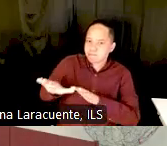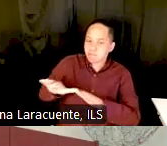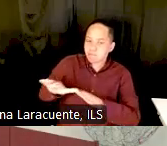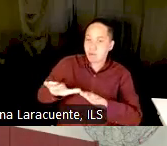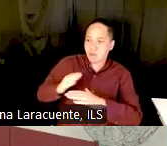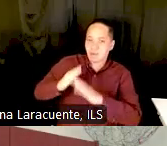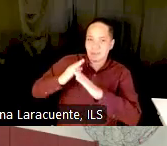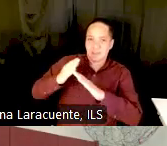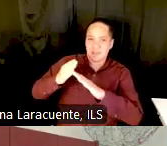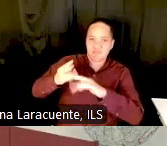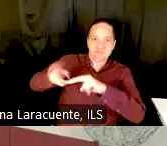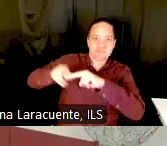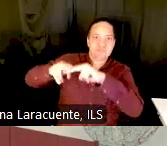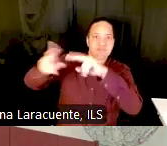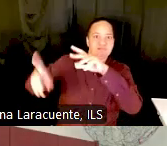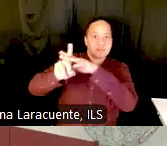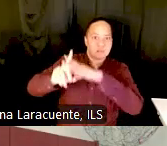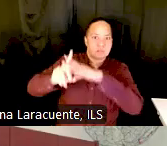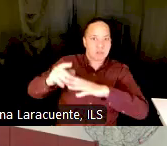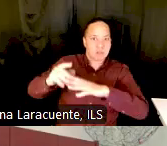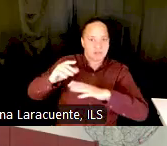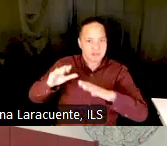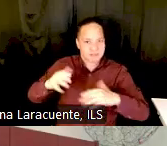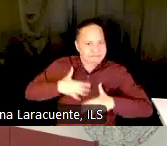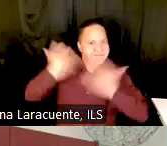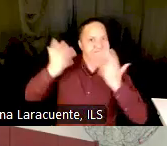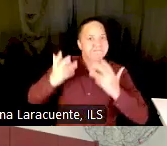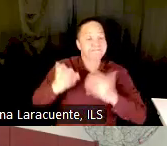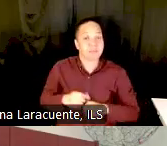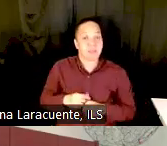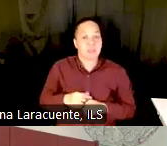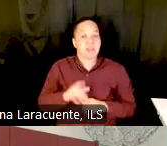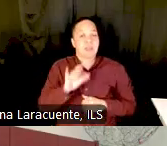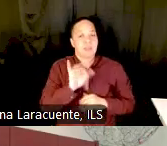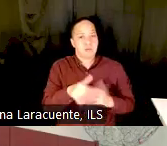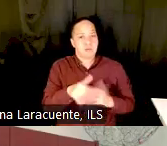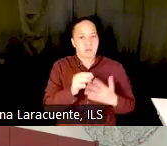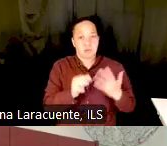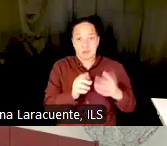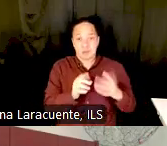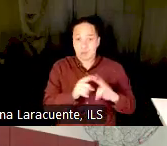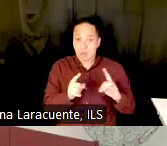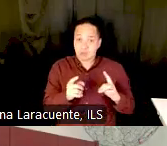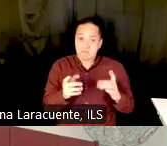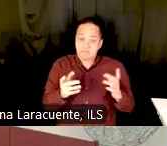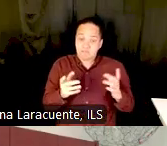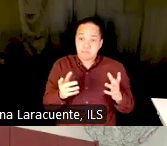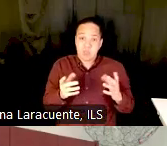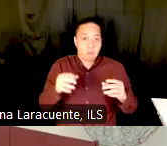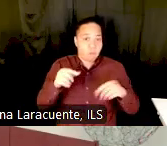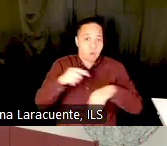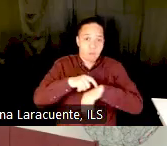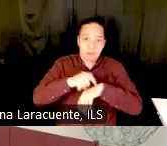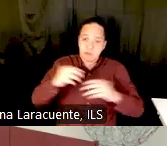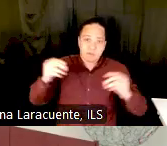eso. Eso sería una alternativa. Pero sin duda van a haber momentos que van a ser inesperados, van a ser